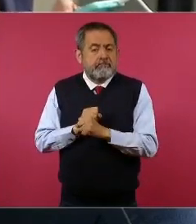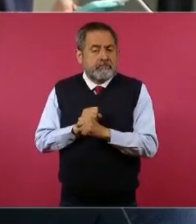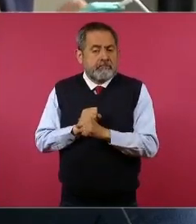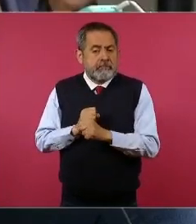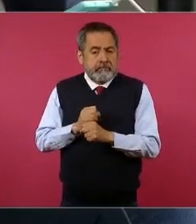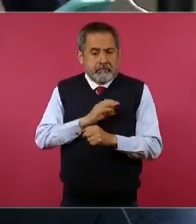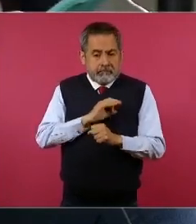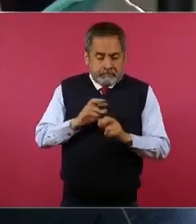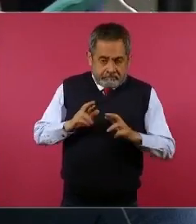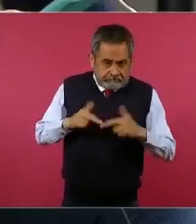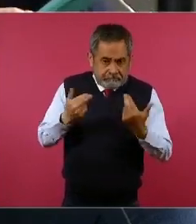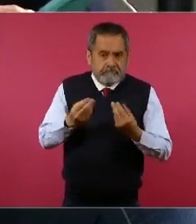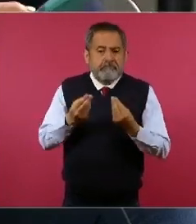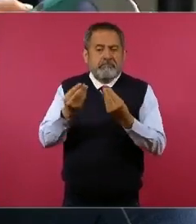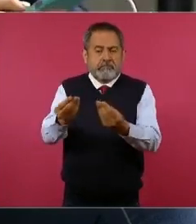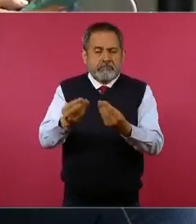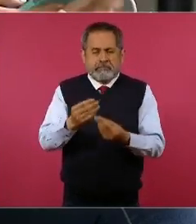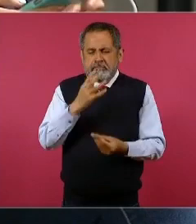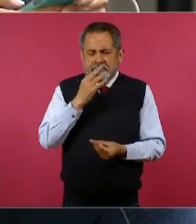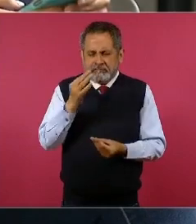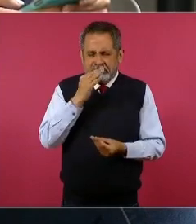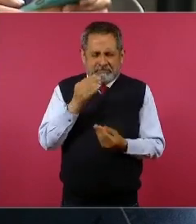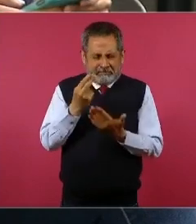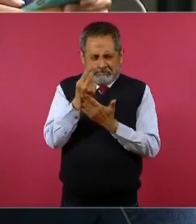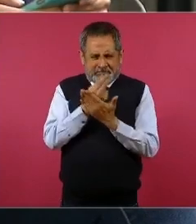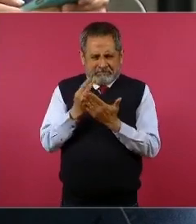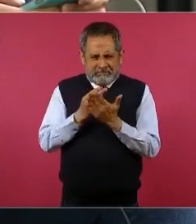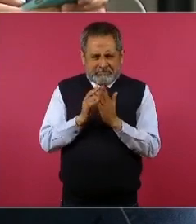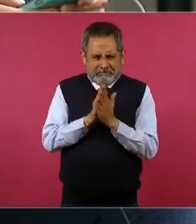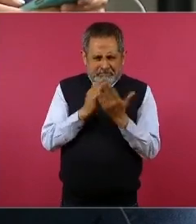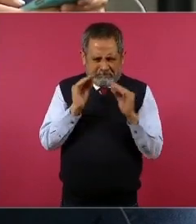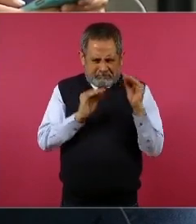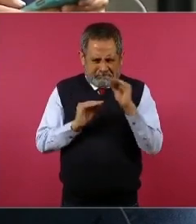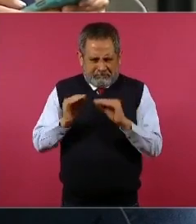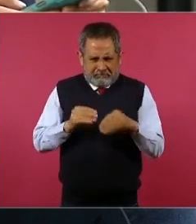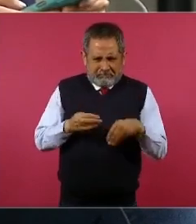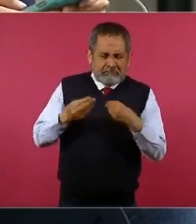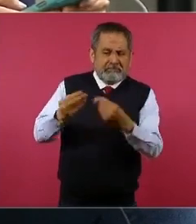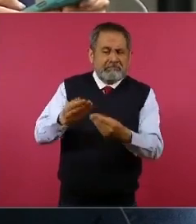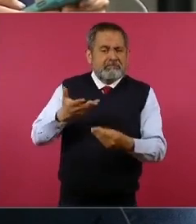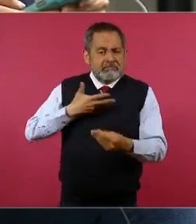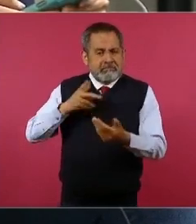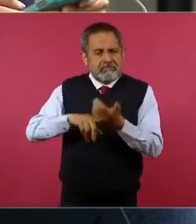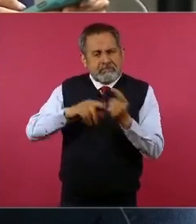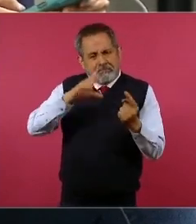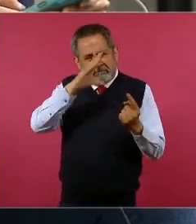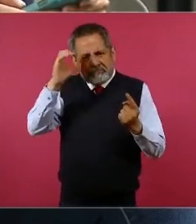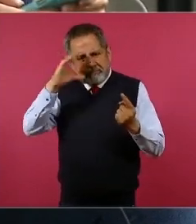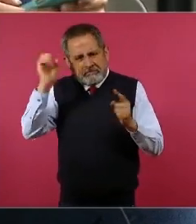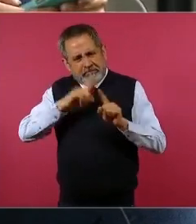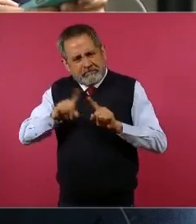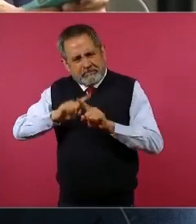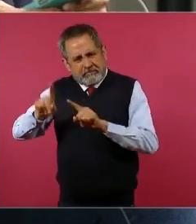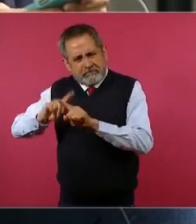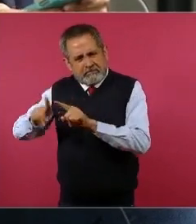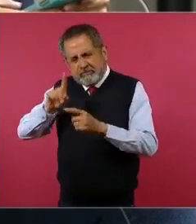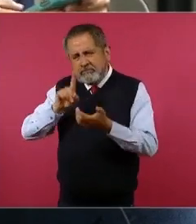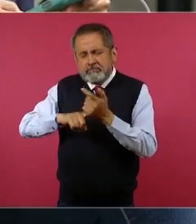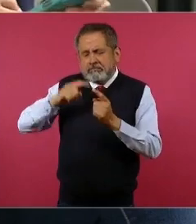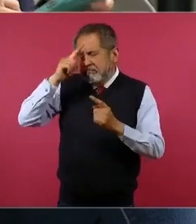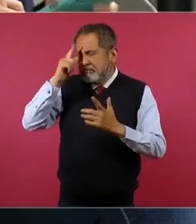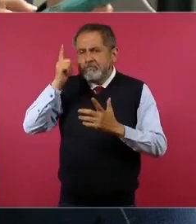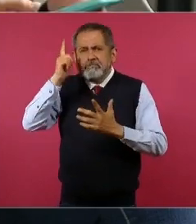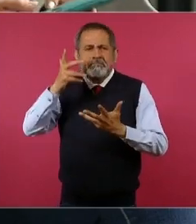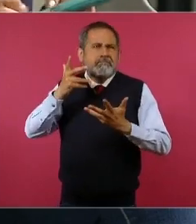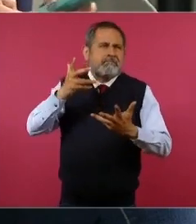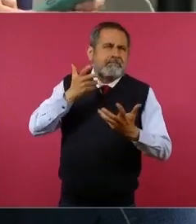de entregarle este regalo. Es un sencillo boceto de un libro artesanal que contiene retratos de mucha gente llena de esperanza, alegría